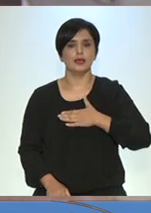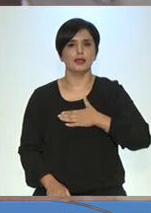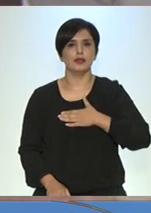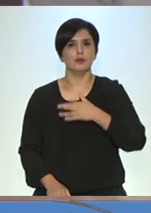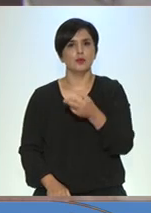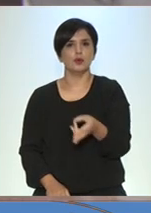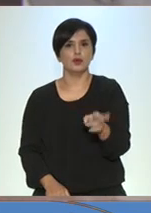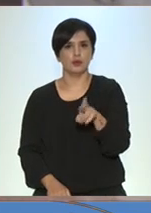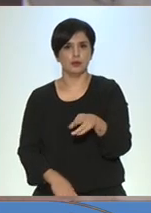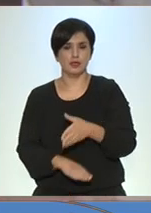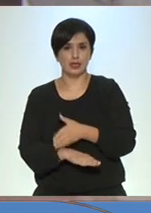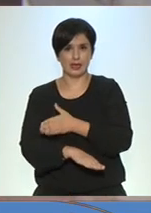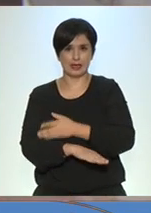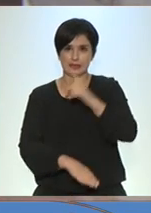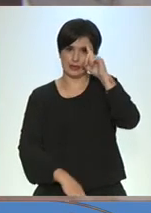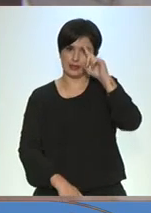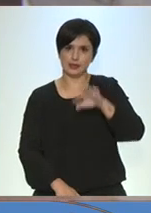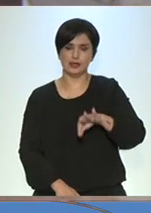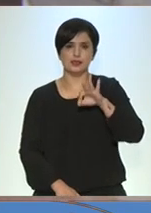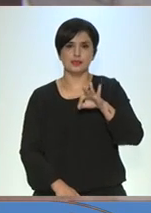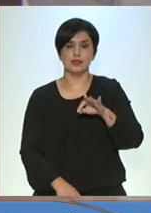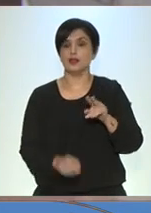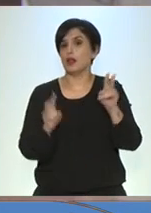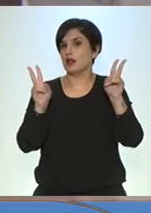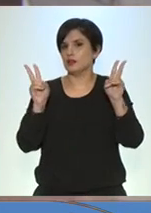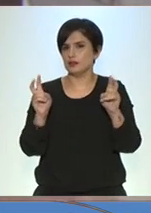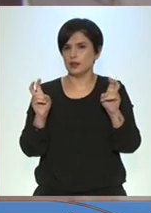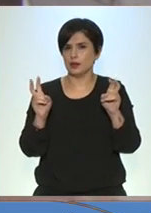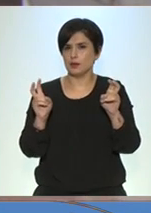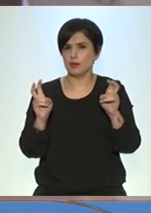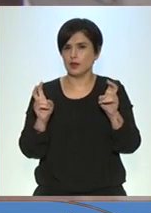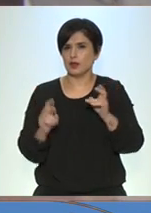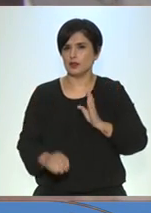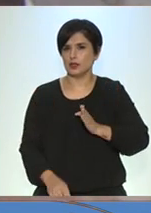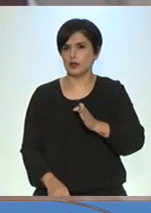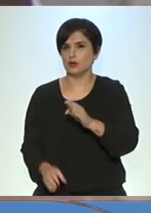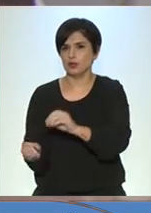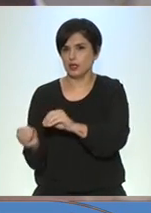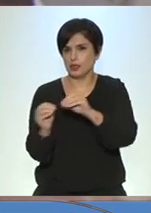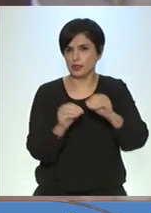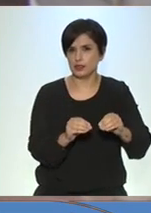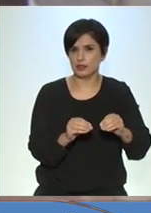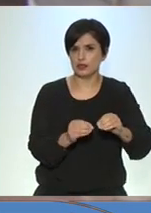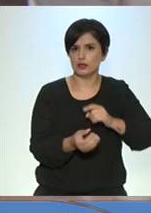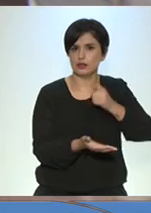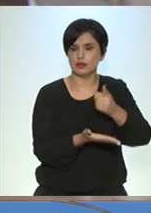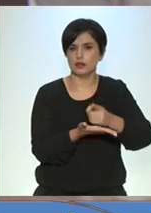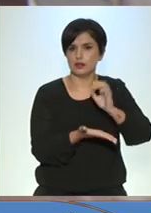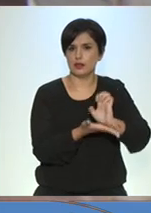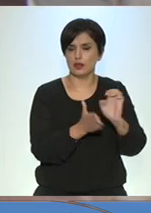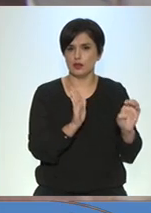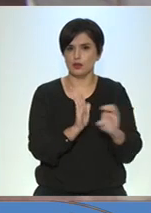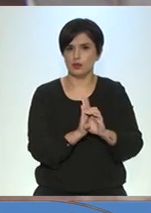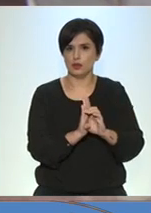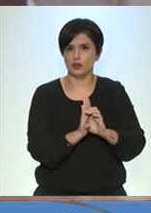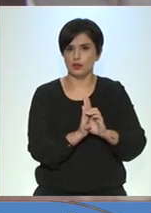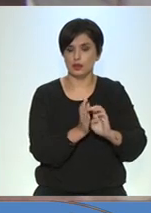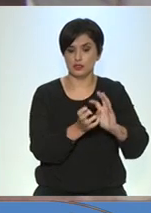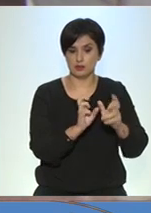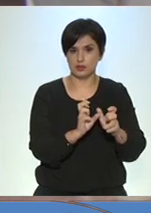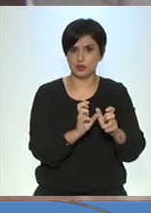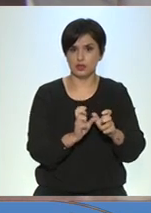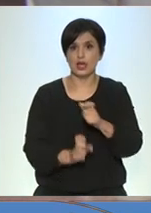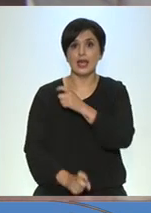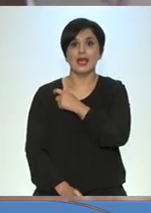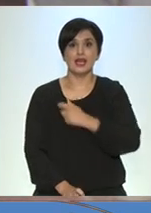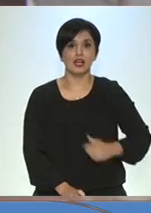que antes de pronunciarnos respecto de esta continuidad, es necesario que el Gobierno rinda cuentas, cuestión que